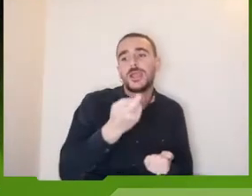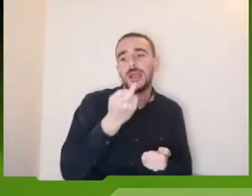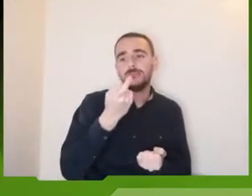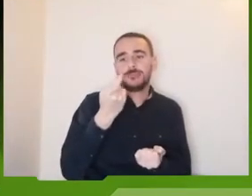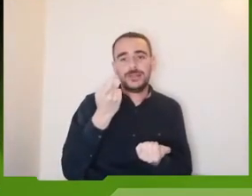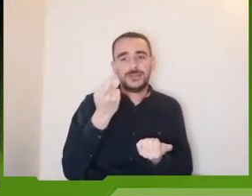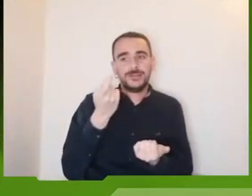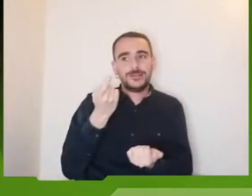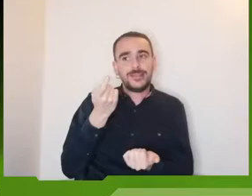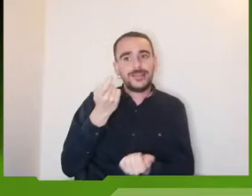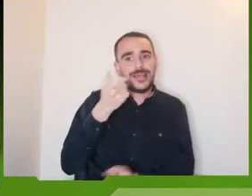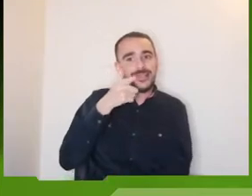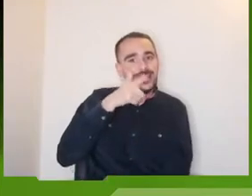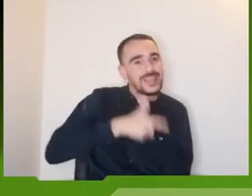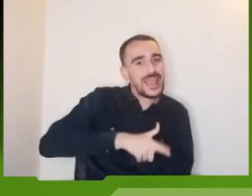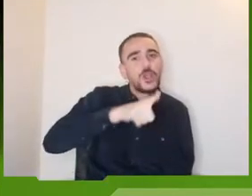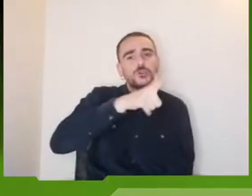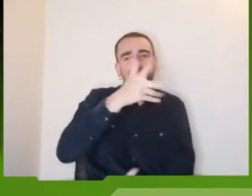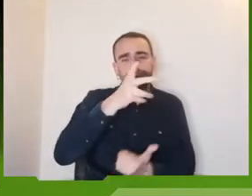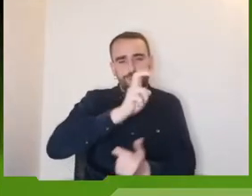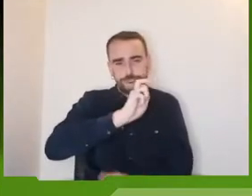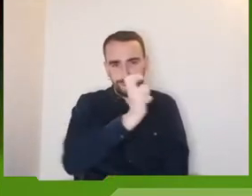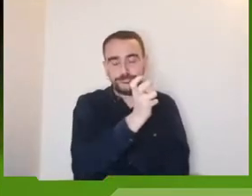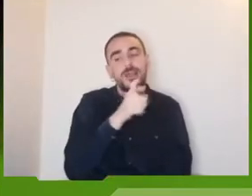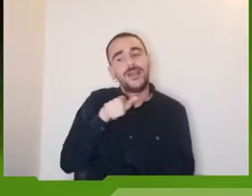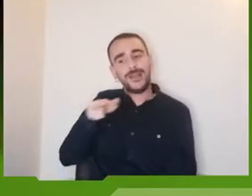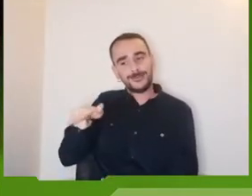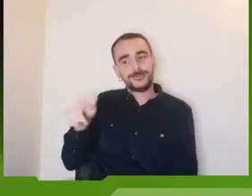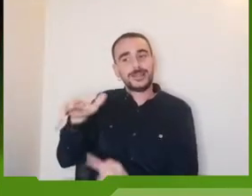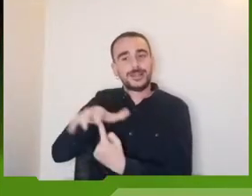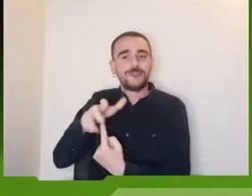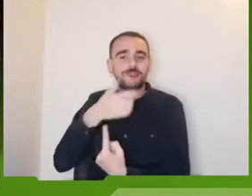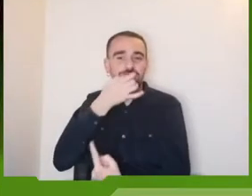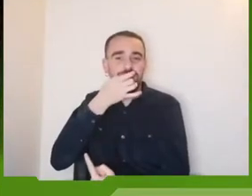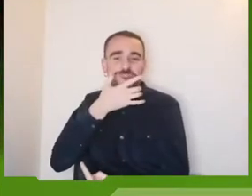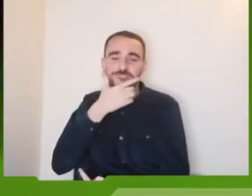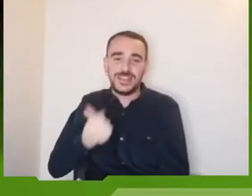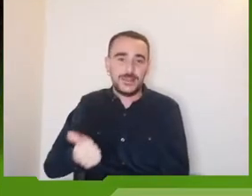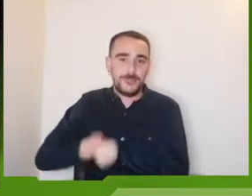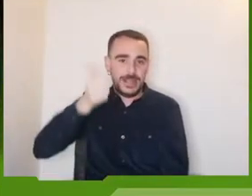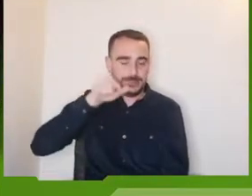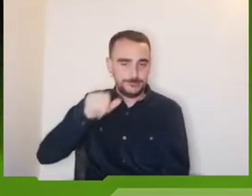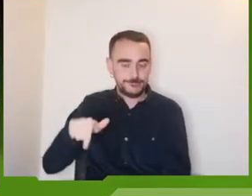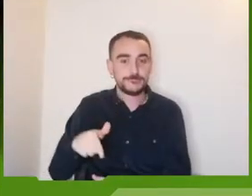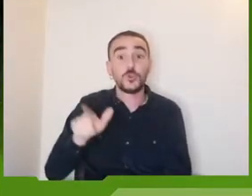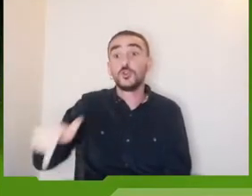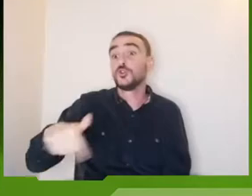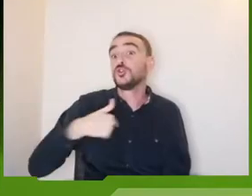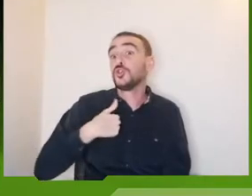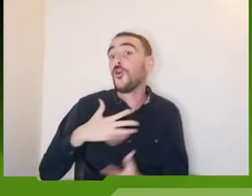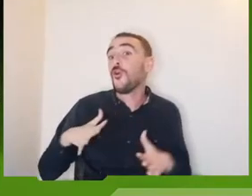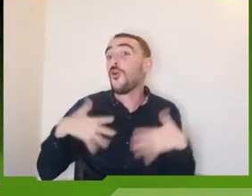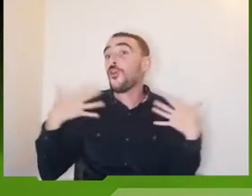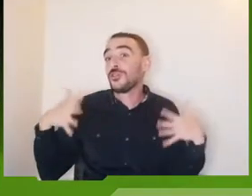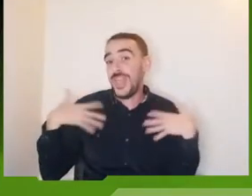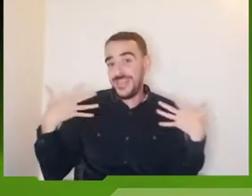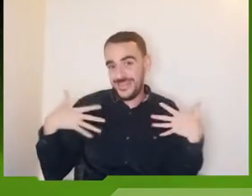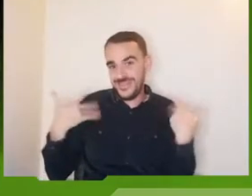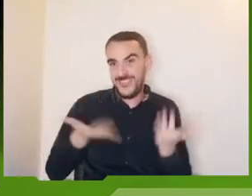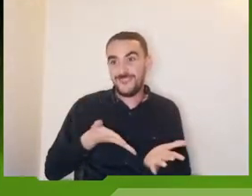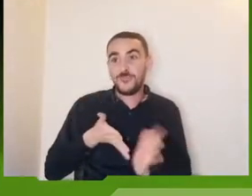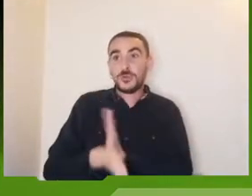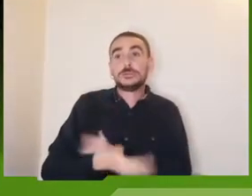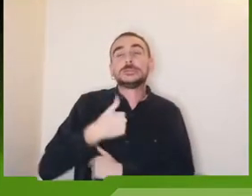muy contenta porque hacía mucho que no hacía croquetas y con la excusa del directo tendré